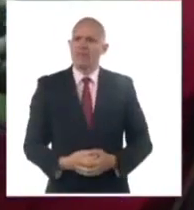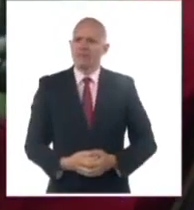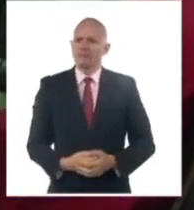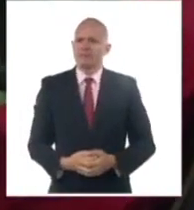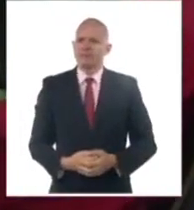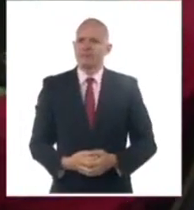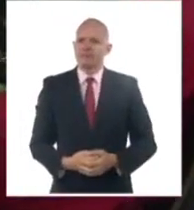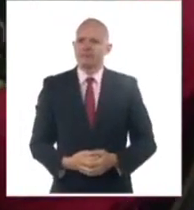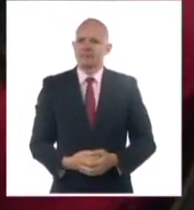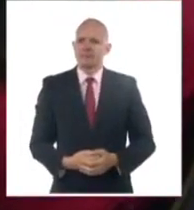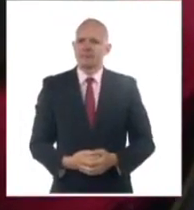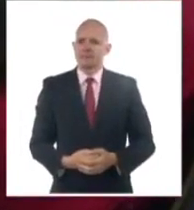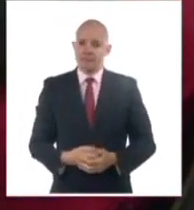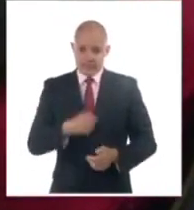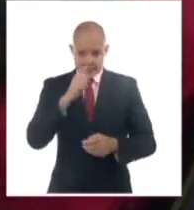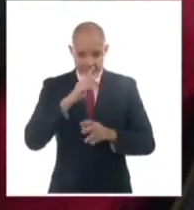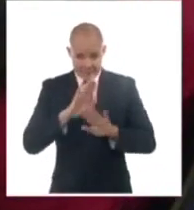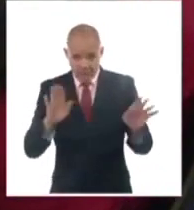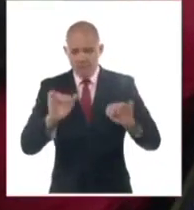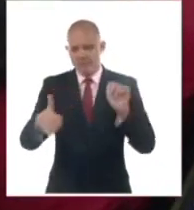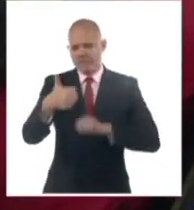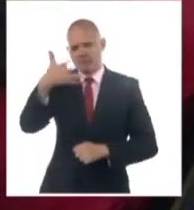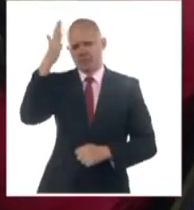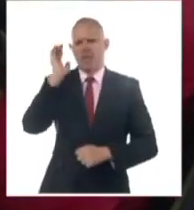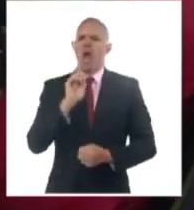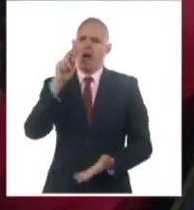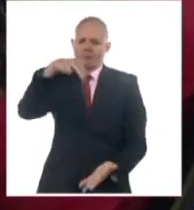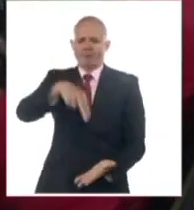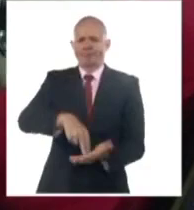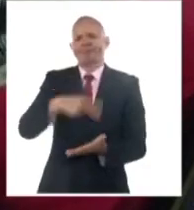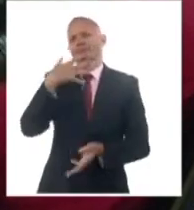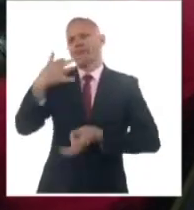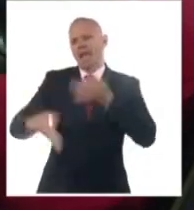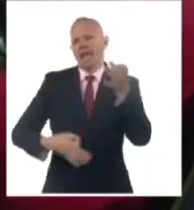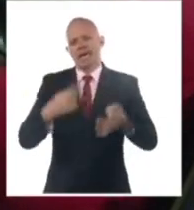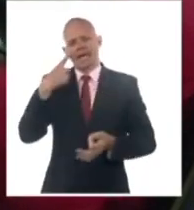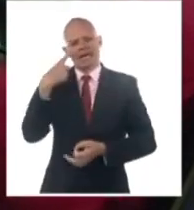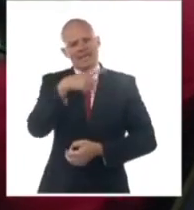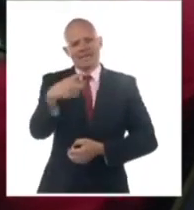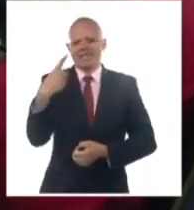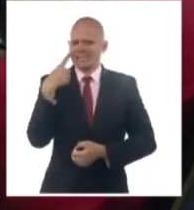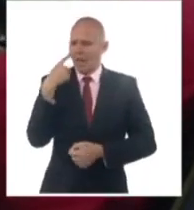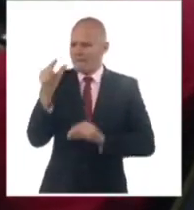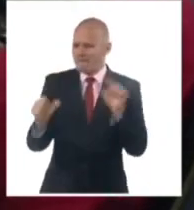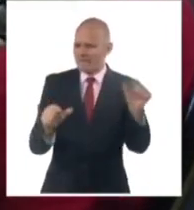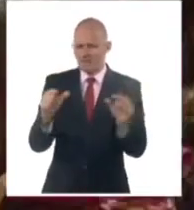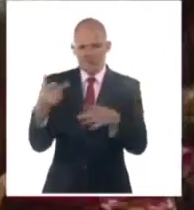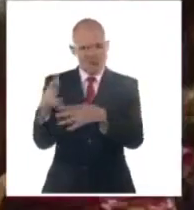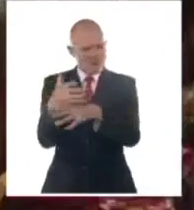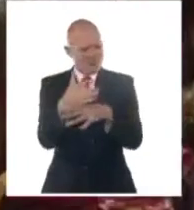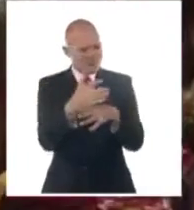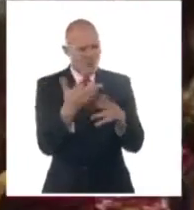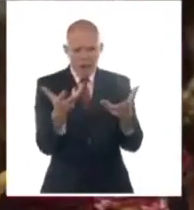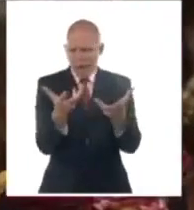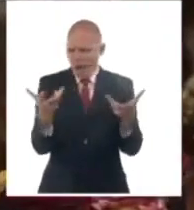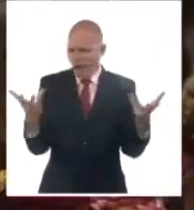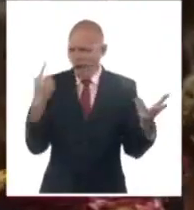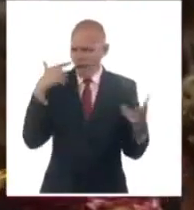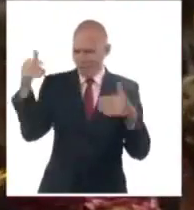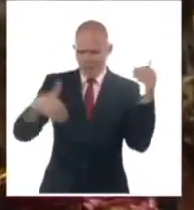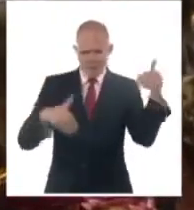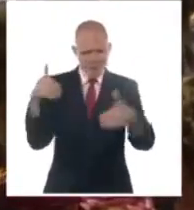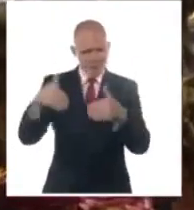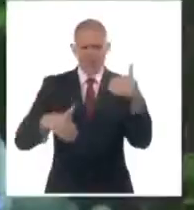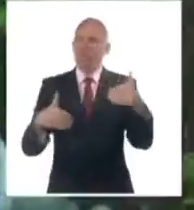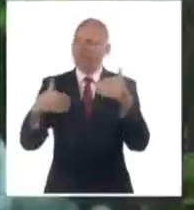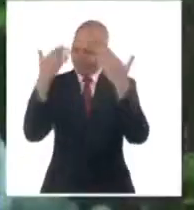En sus palabras, el mandatario cubano agradeció la presencia de tantos amigos llegados desde la vecina nación. Desde los Estados Unidos no